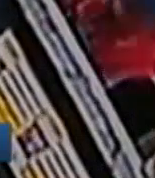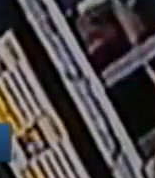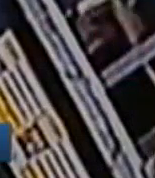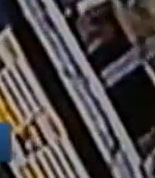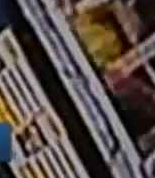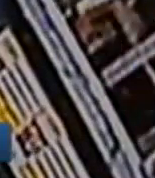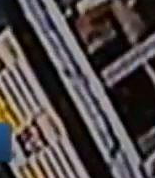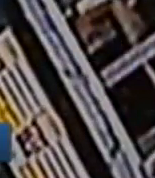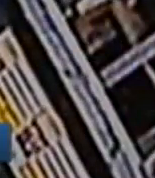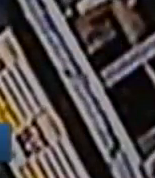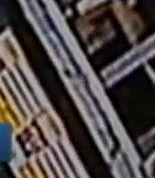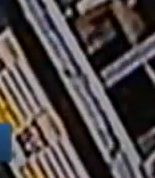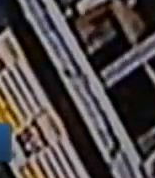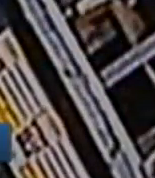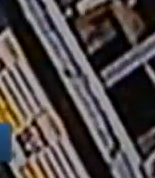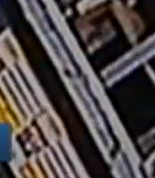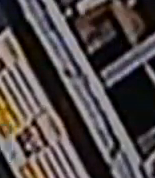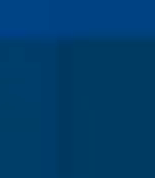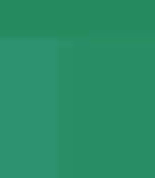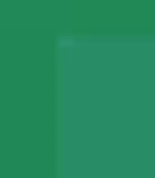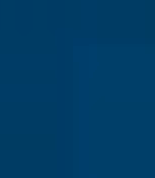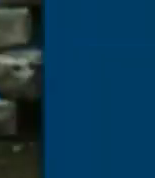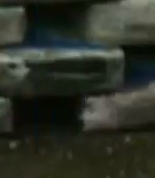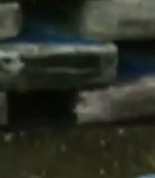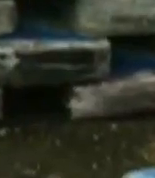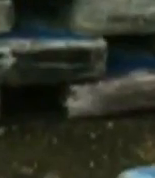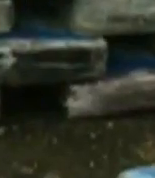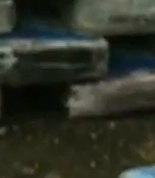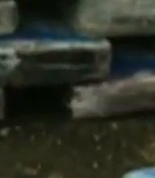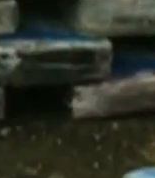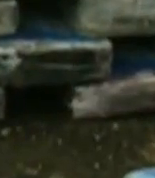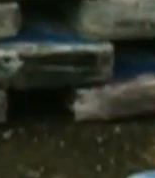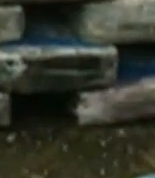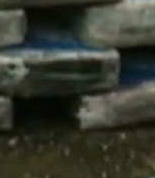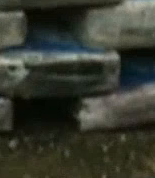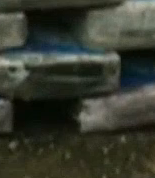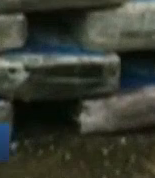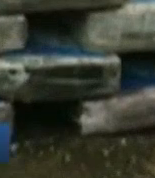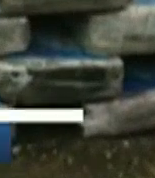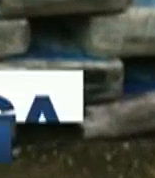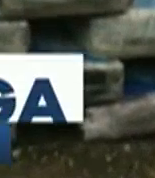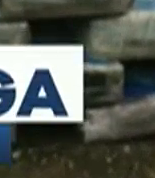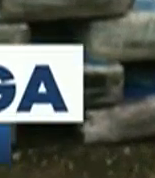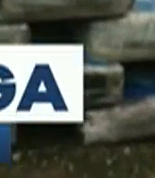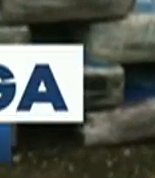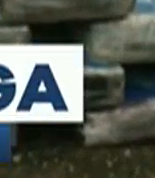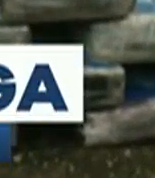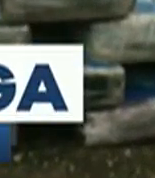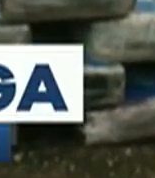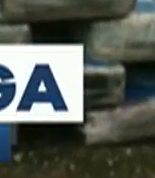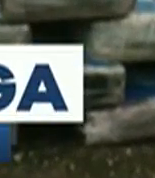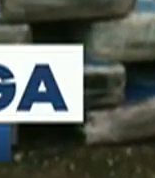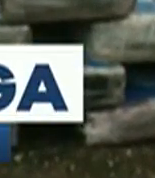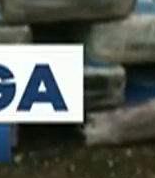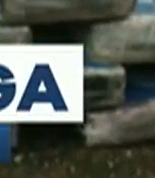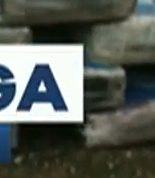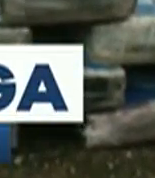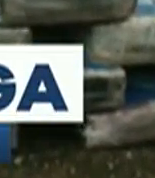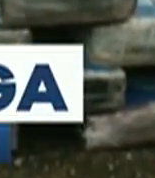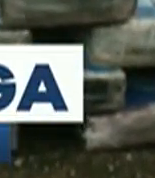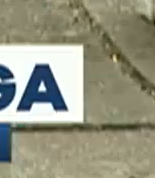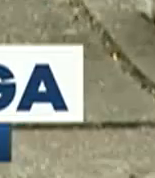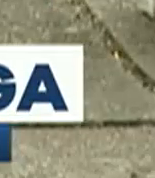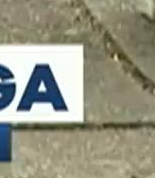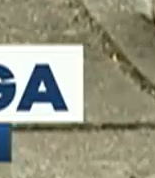el Cantón Milagro. El robo fue captado por las cámaras de seguridad. Decomisan 2 toneladas de clorhidrato